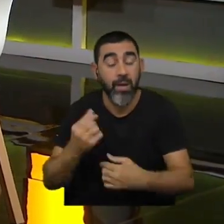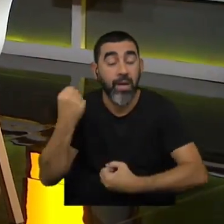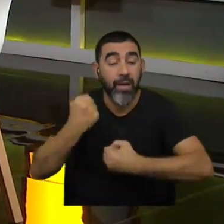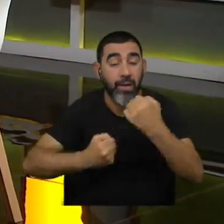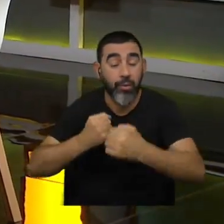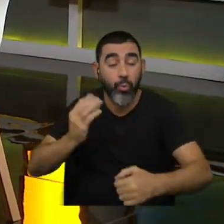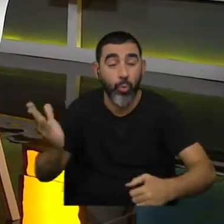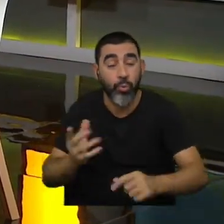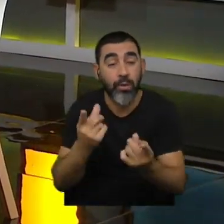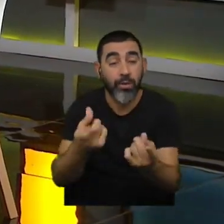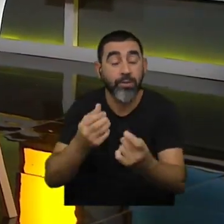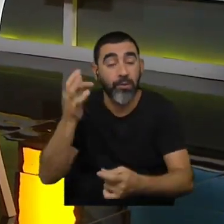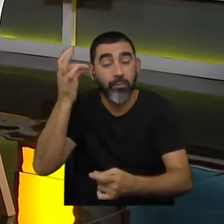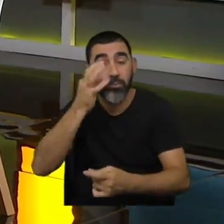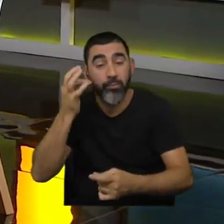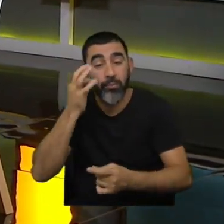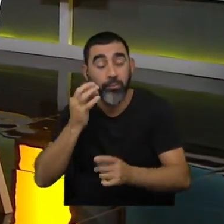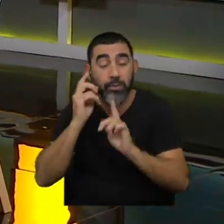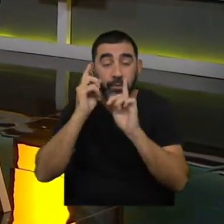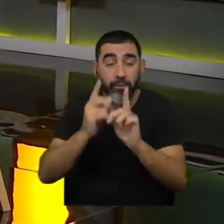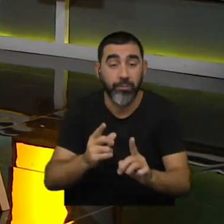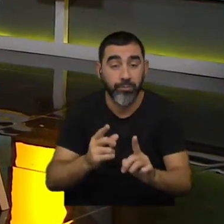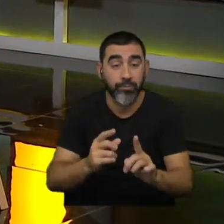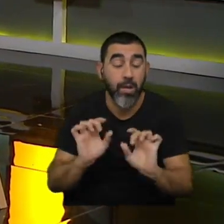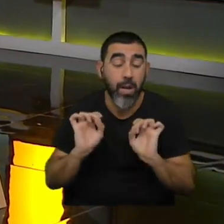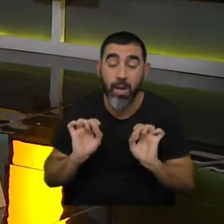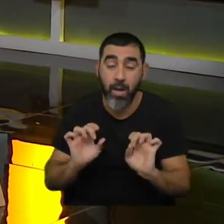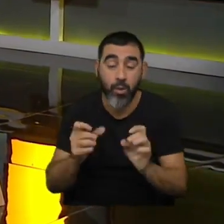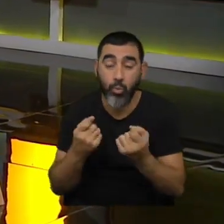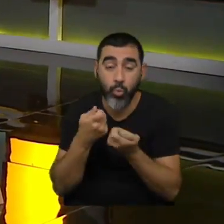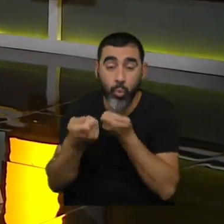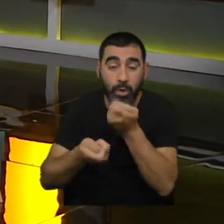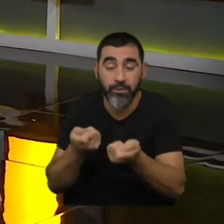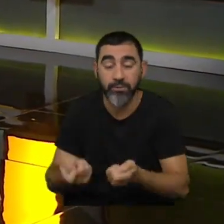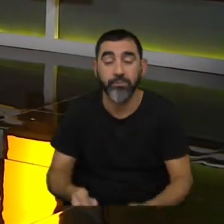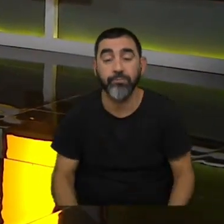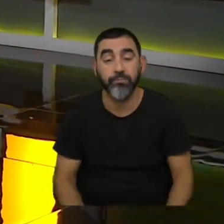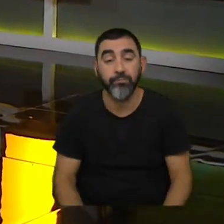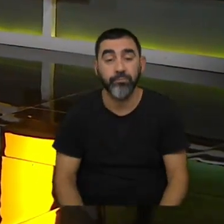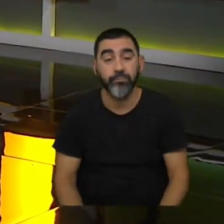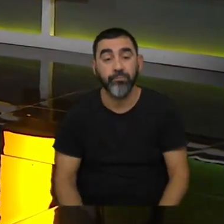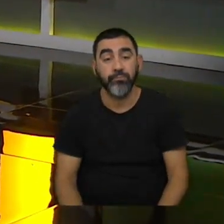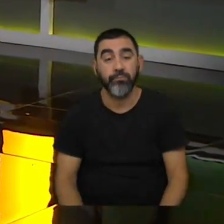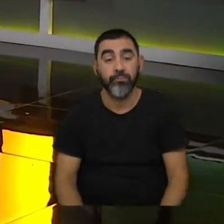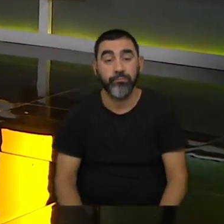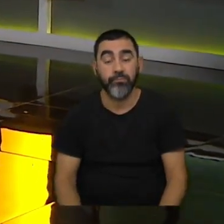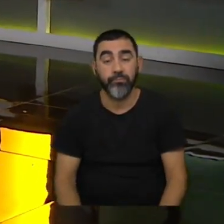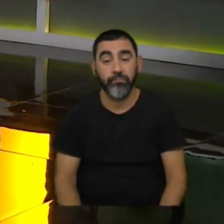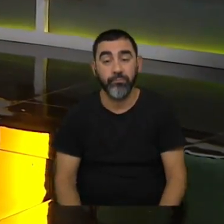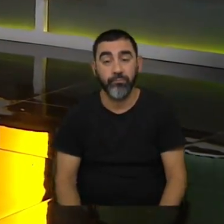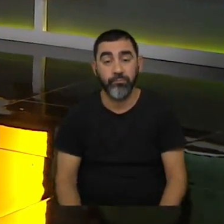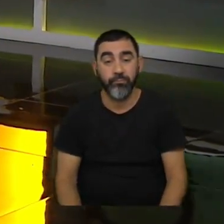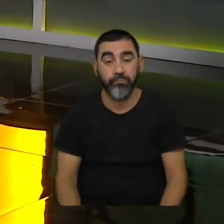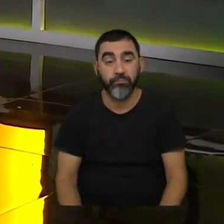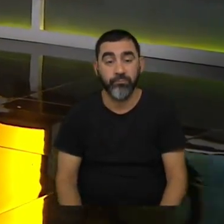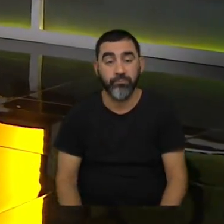la producción hace falta este componente que solo la naturaleza aporta. No hay mucha vuelta a eso. No.